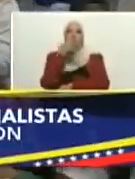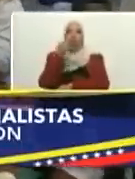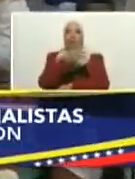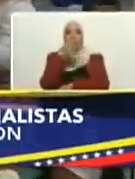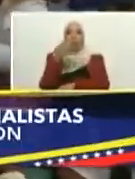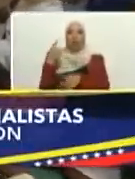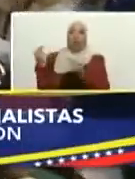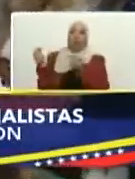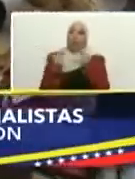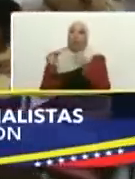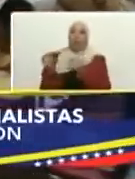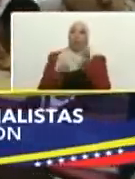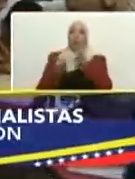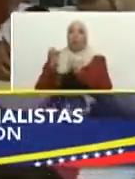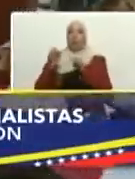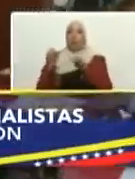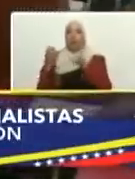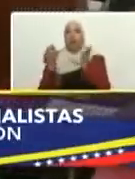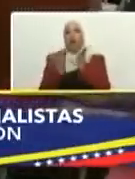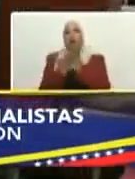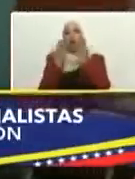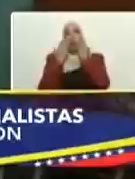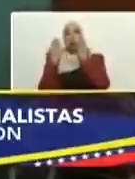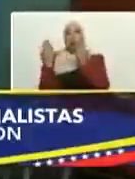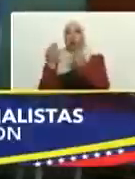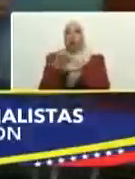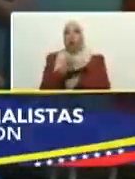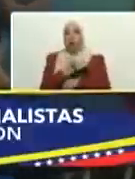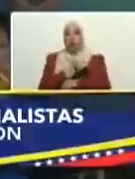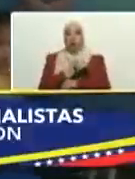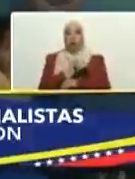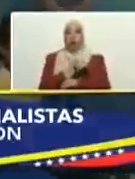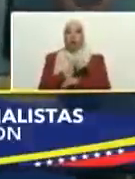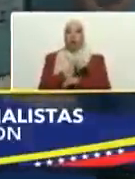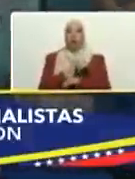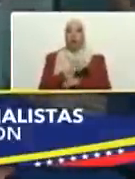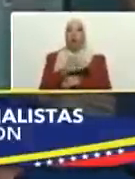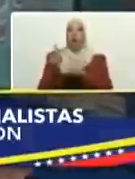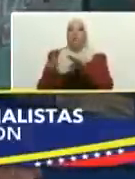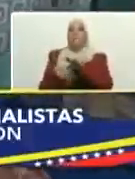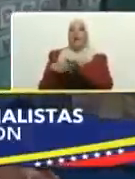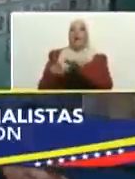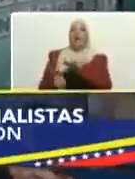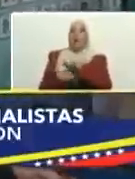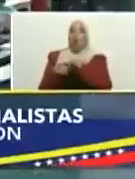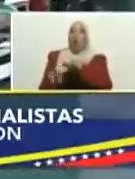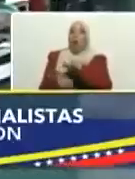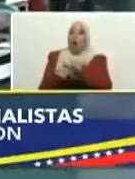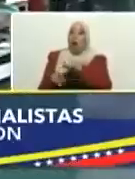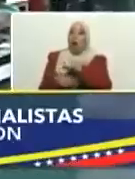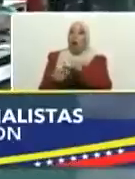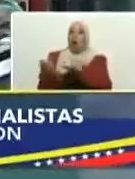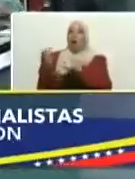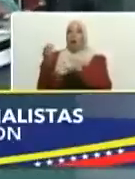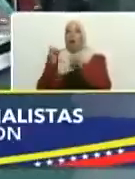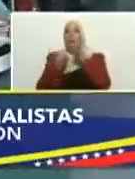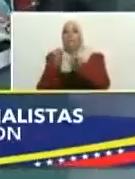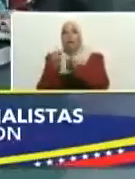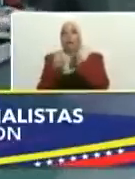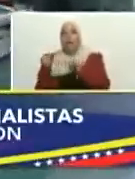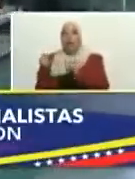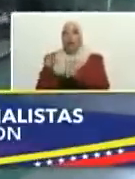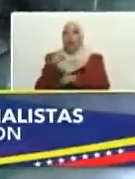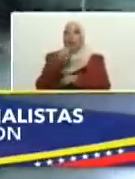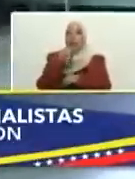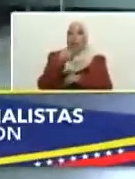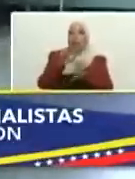pasando revistas. Esto es una base de misión, presidente, que tiene su Simoncito, que tiene su infocentro, que funciona la casa